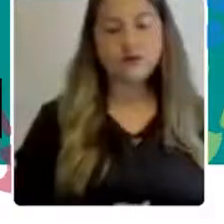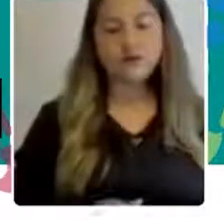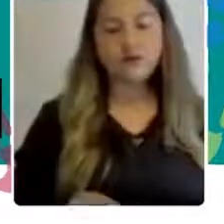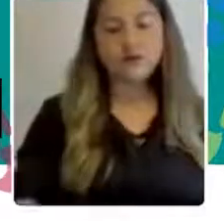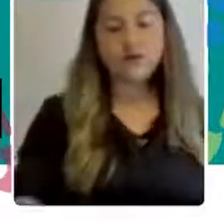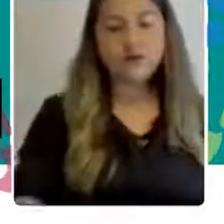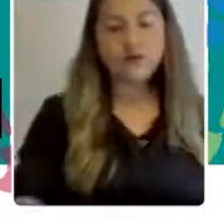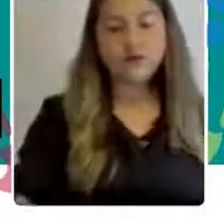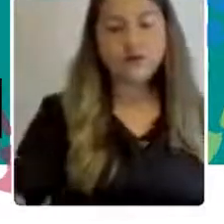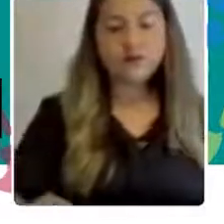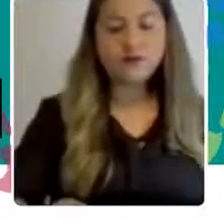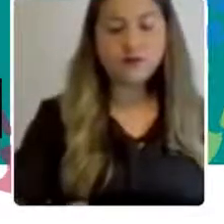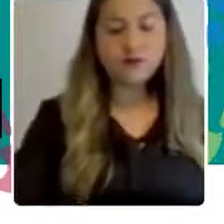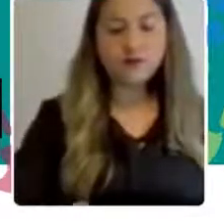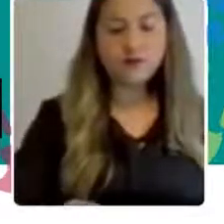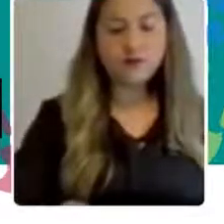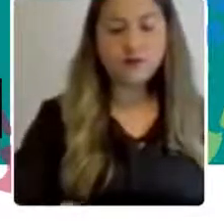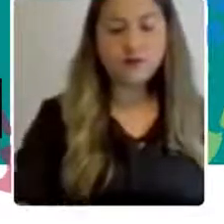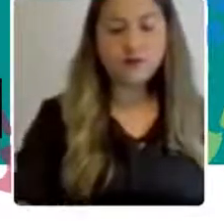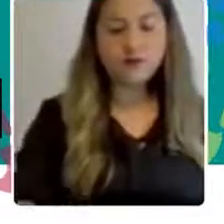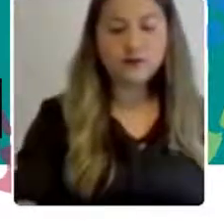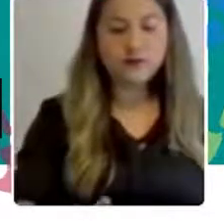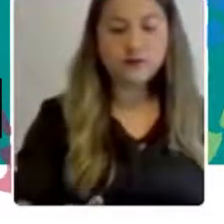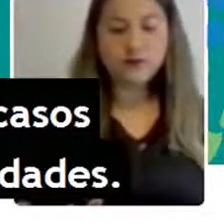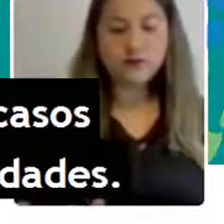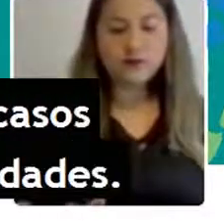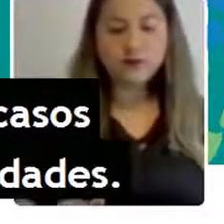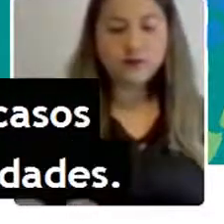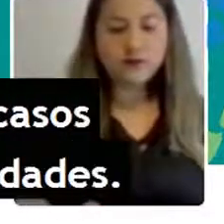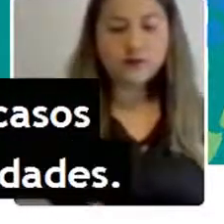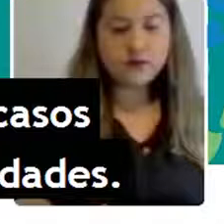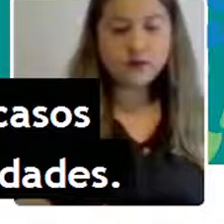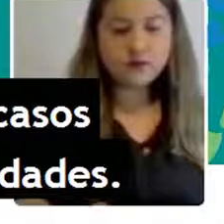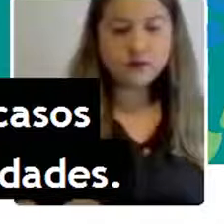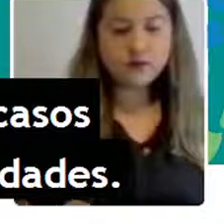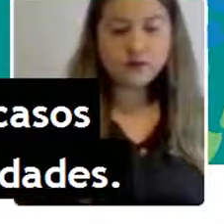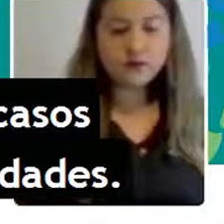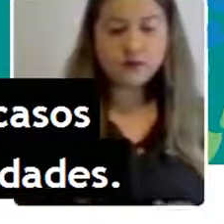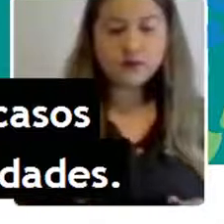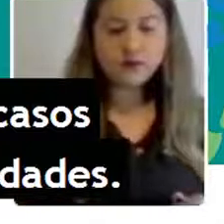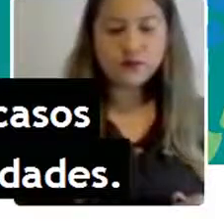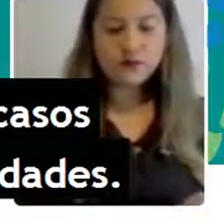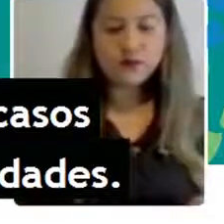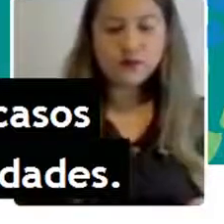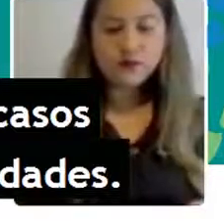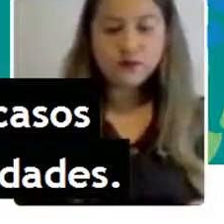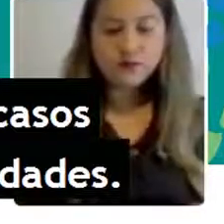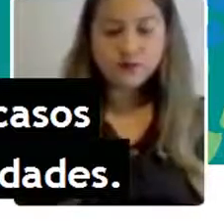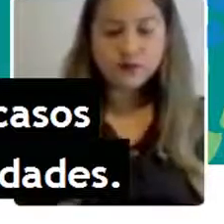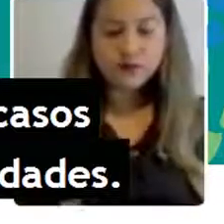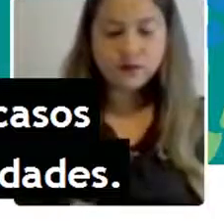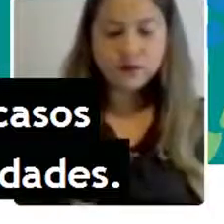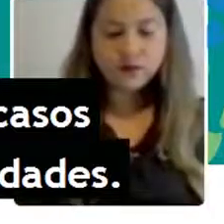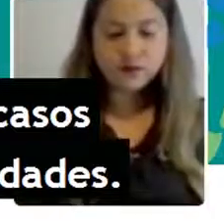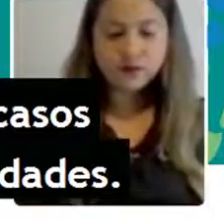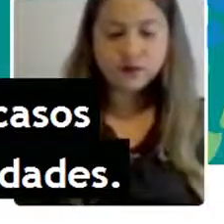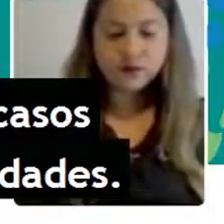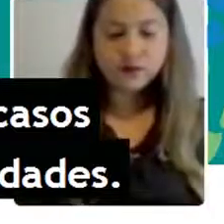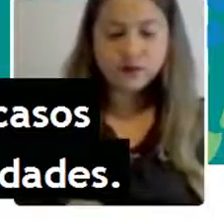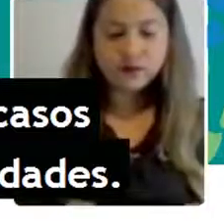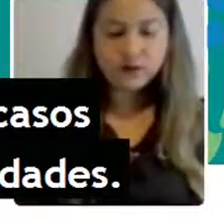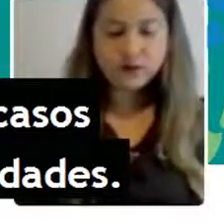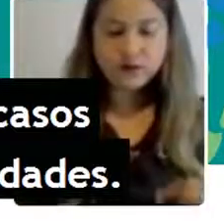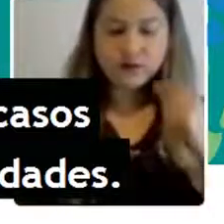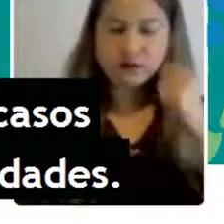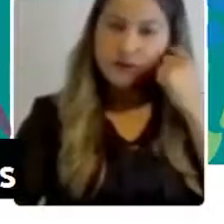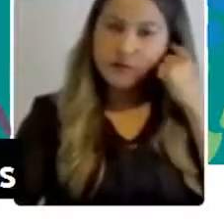vaya crecientemente teniendo más experiencia en el tiempo y que pueda manejar de mejor forma los casos que se requieran en este